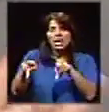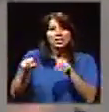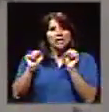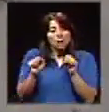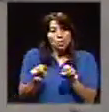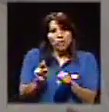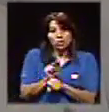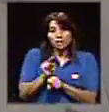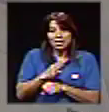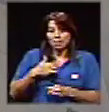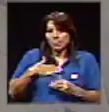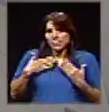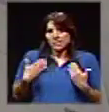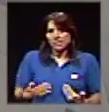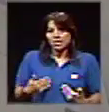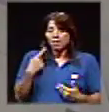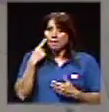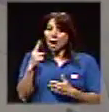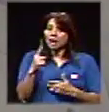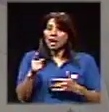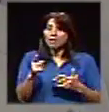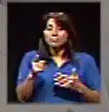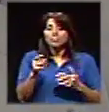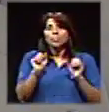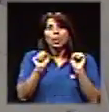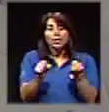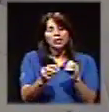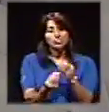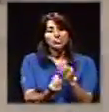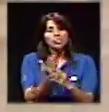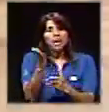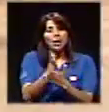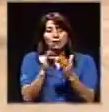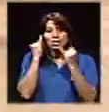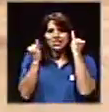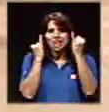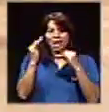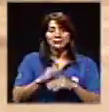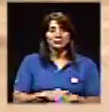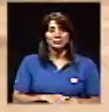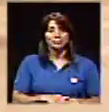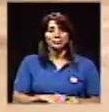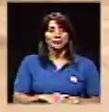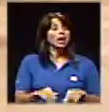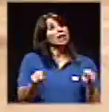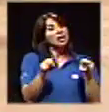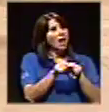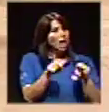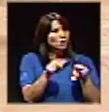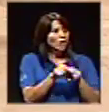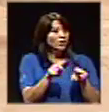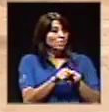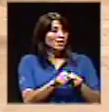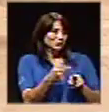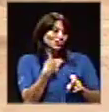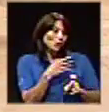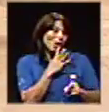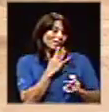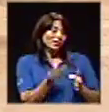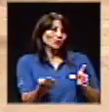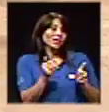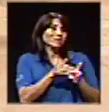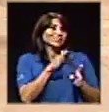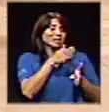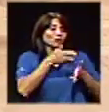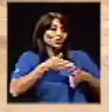a mí para darle vida a algunas ideas. Claro, y además, don Otón, vuelvo a sacar a sus hijas, que ya